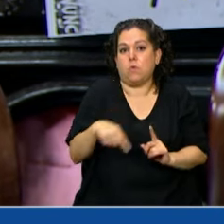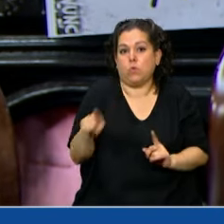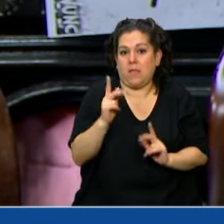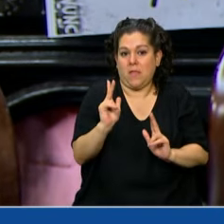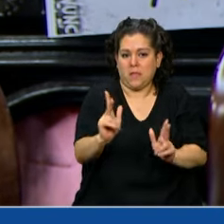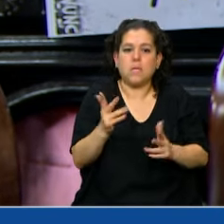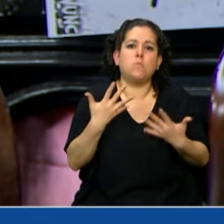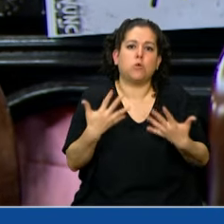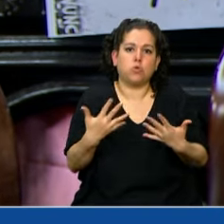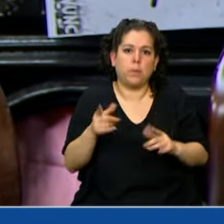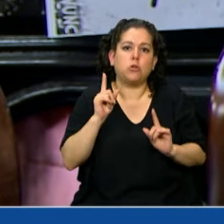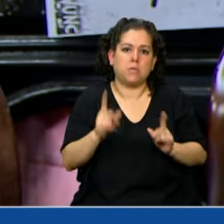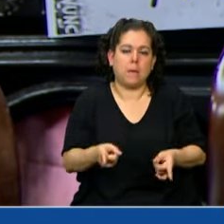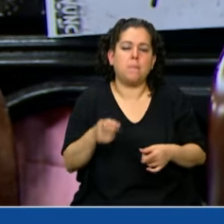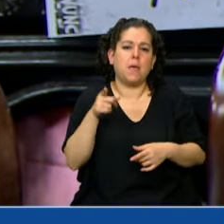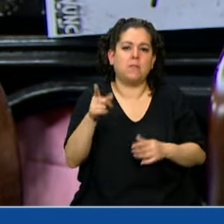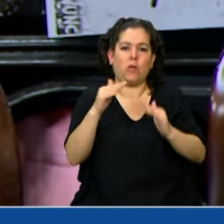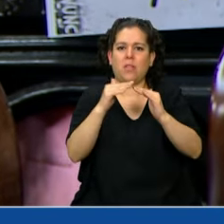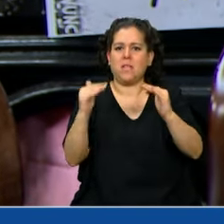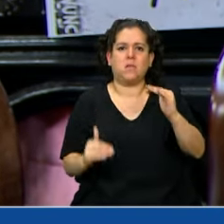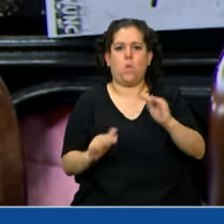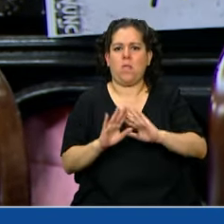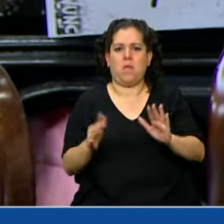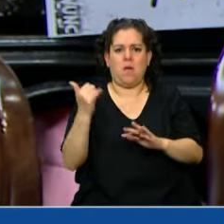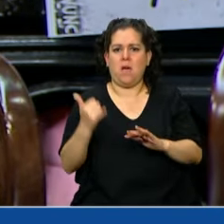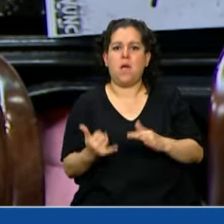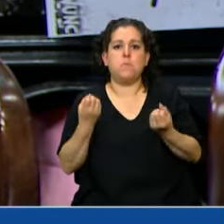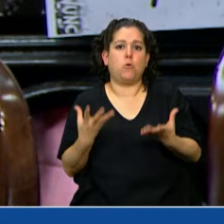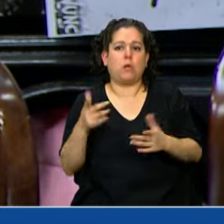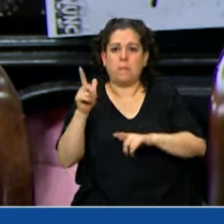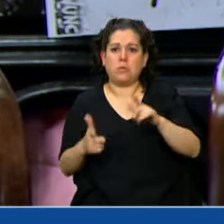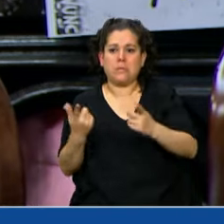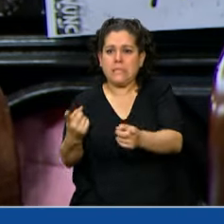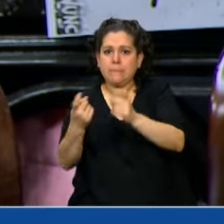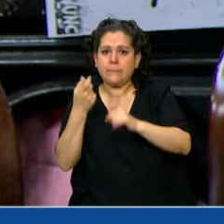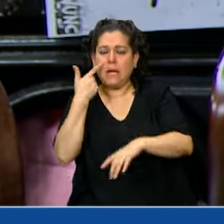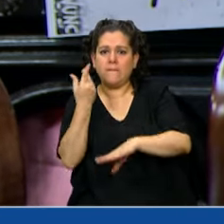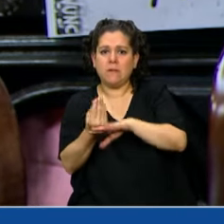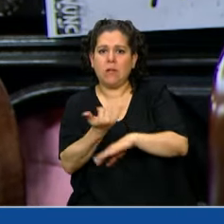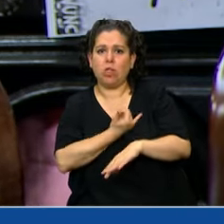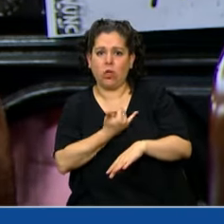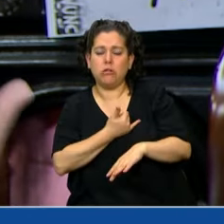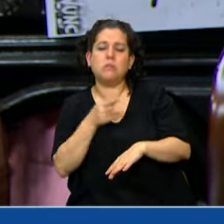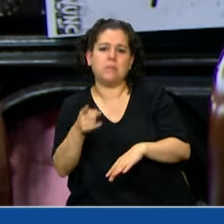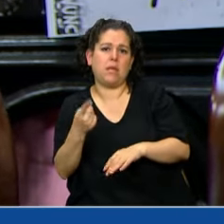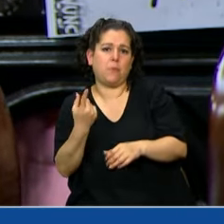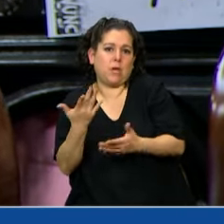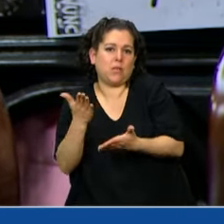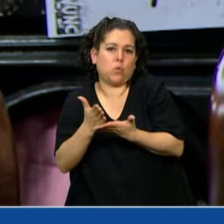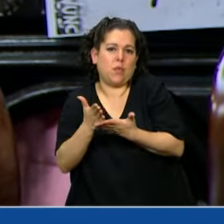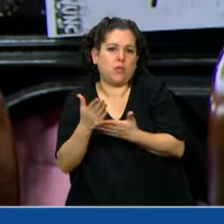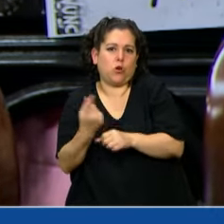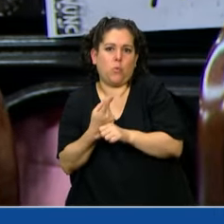y por supuesto además que esta desigualdad es manifiesta porque las personas que necesitan donde vivir Además de que es un derecho constitucional no pueden elegir no